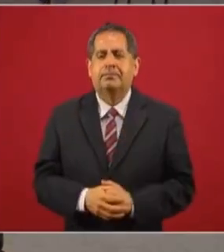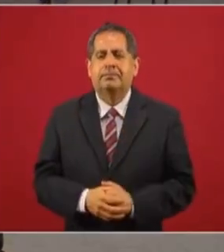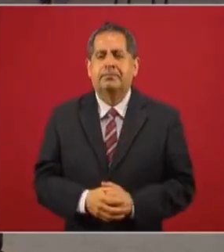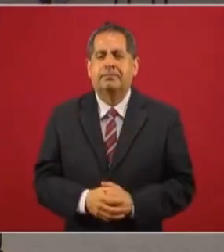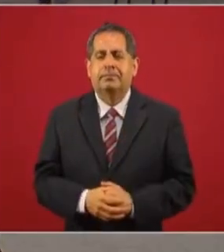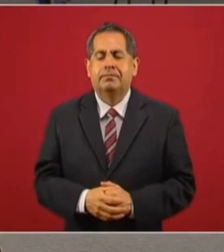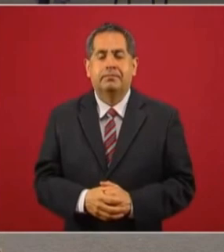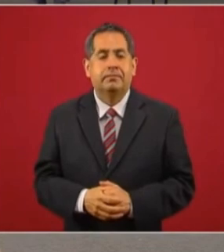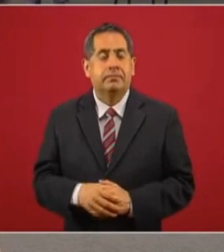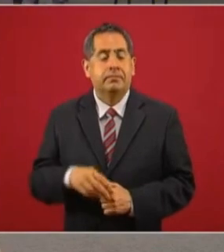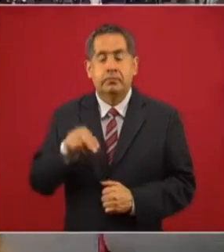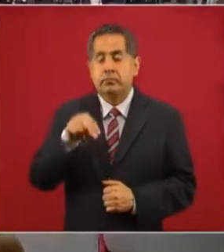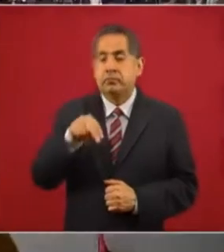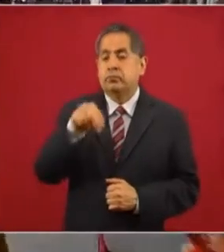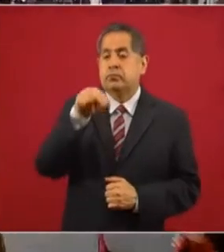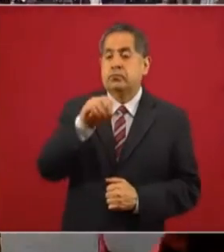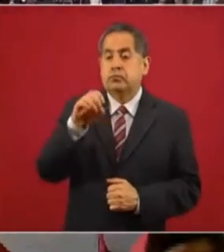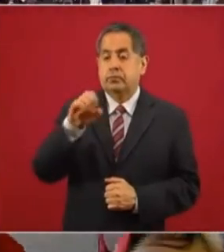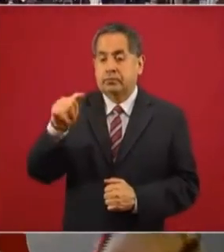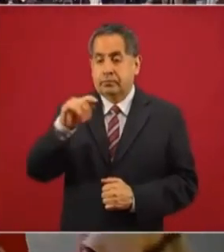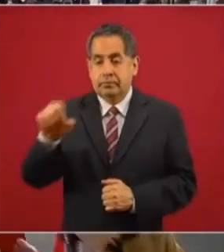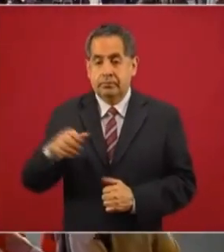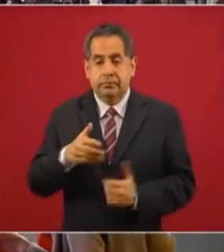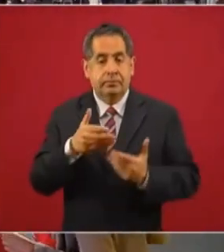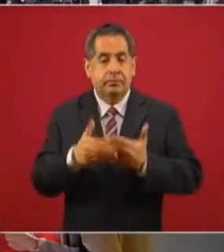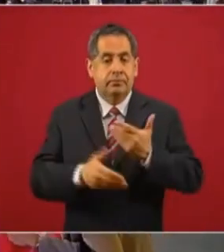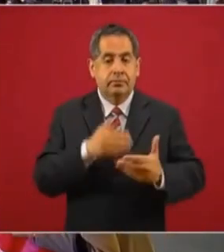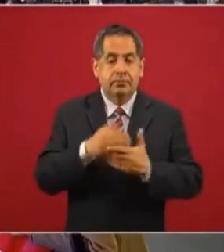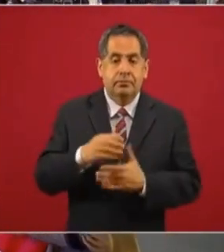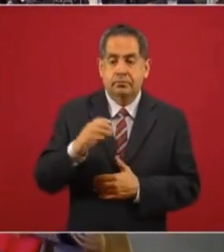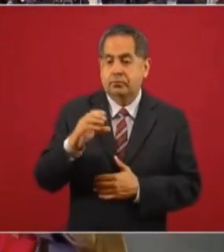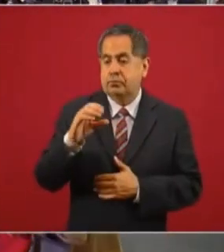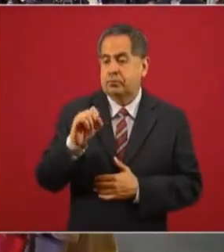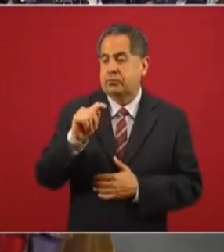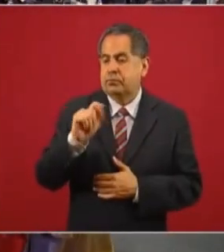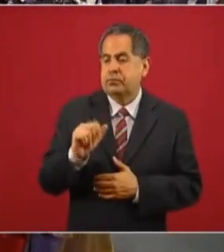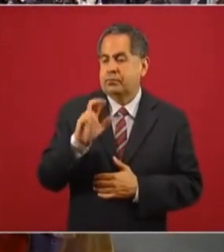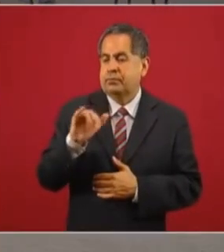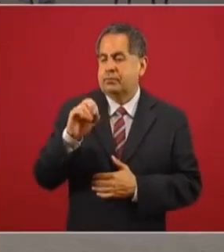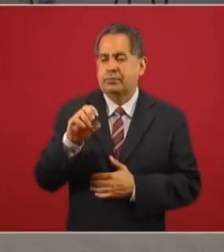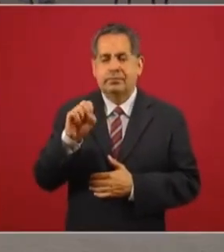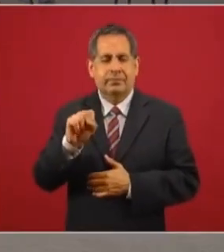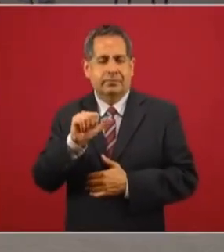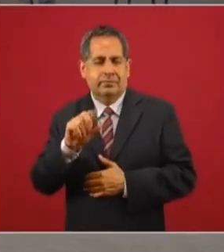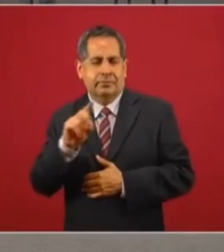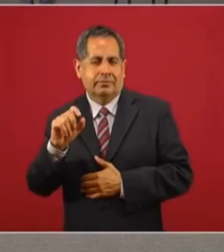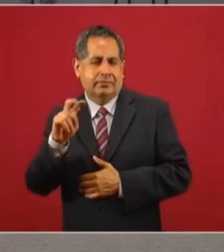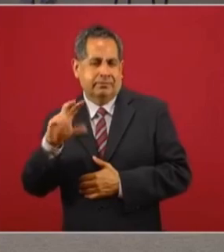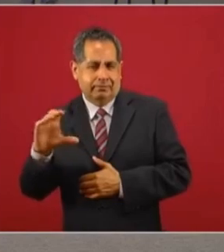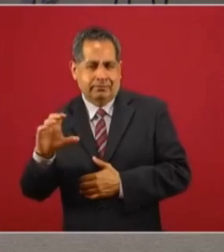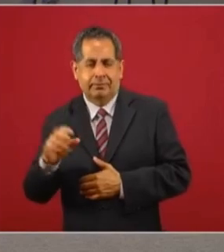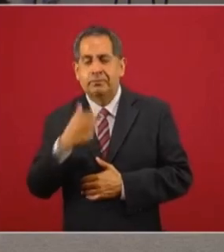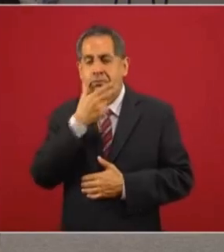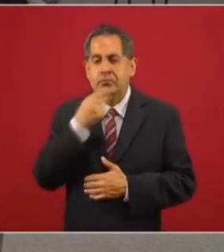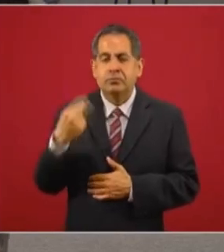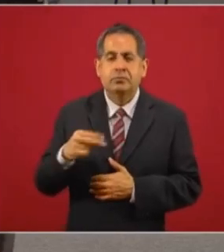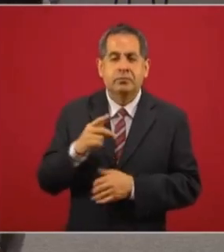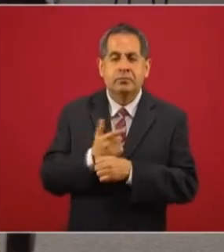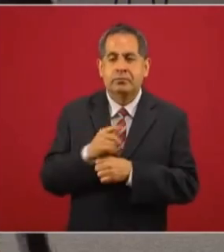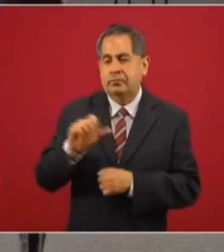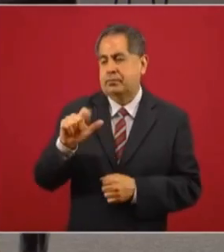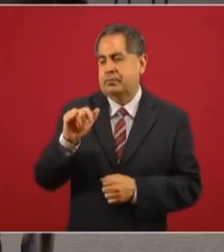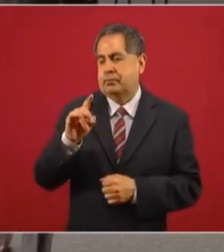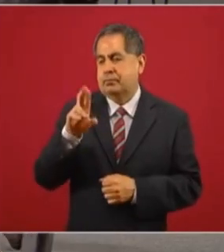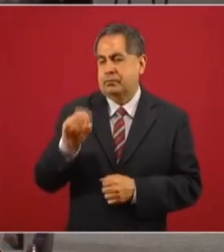En la región noroeste, Servicio Ecoserra, Costa Rica, SADCB, marca Quick Gas, recibe el licenciado